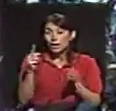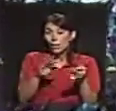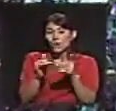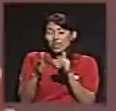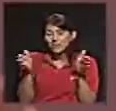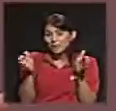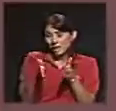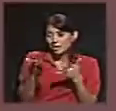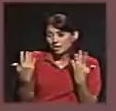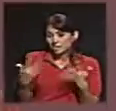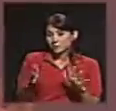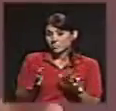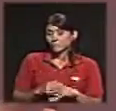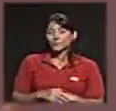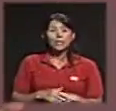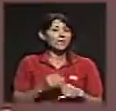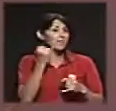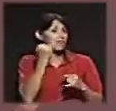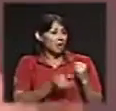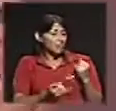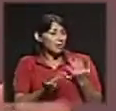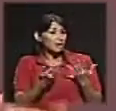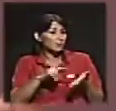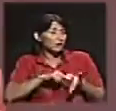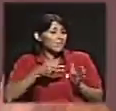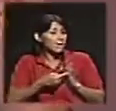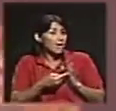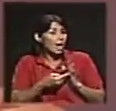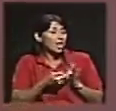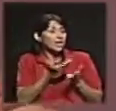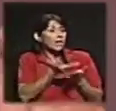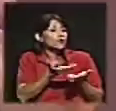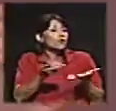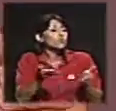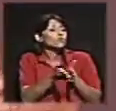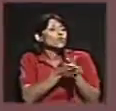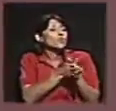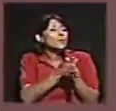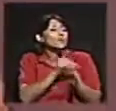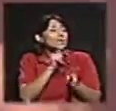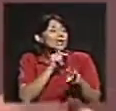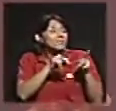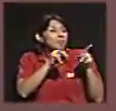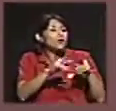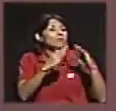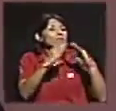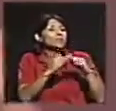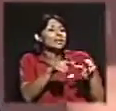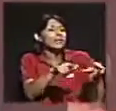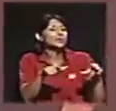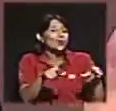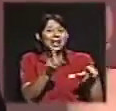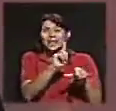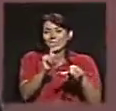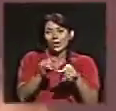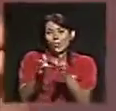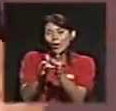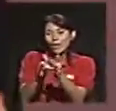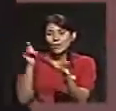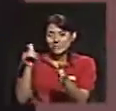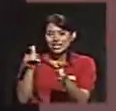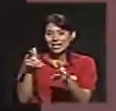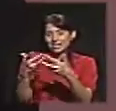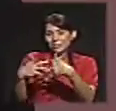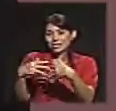cuidándola. Finalmente, que los recursos los aprovechen los pobladores y los habitantes de la zona y no necesariamente las transnacionales turísticas.